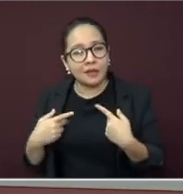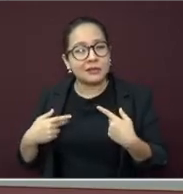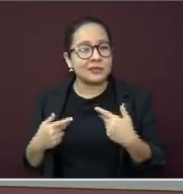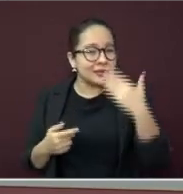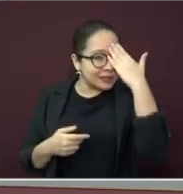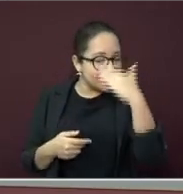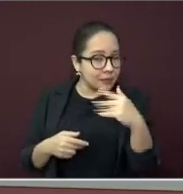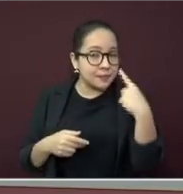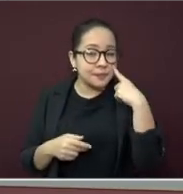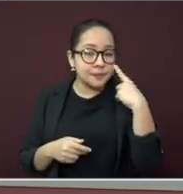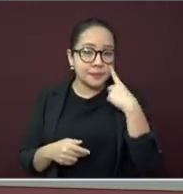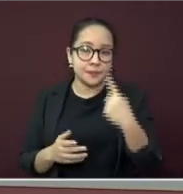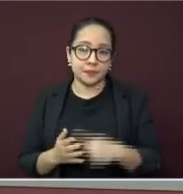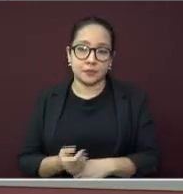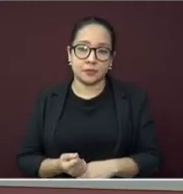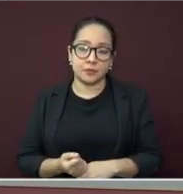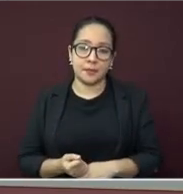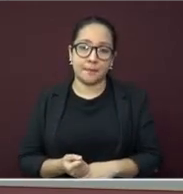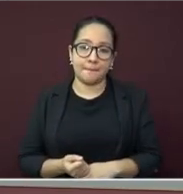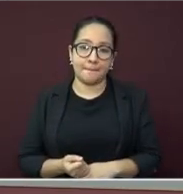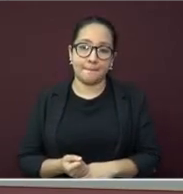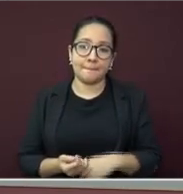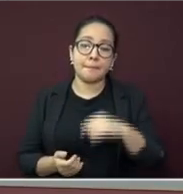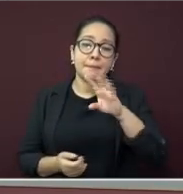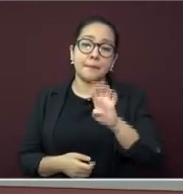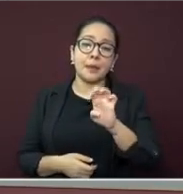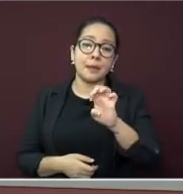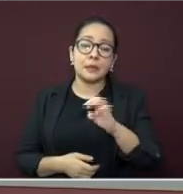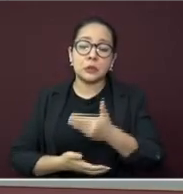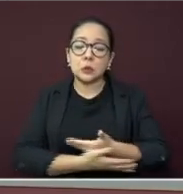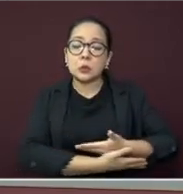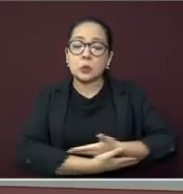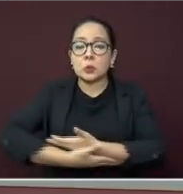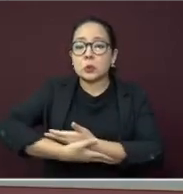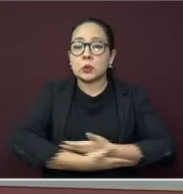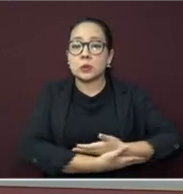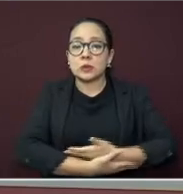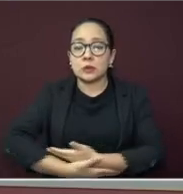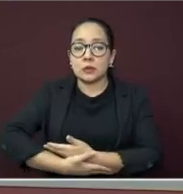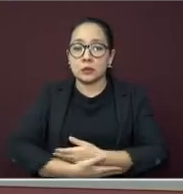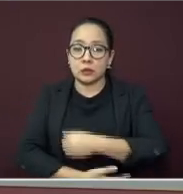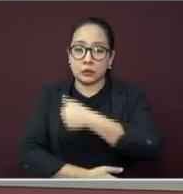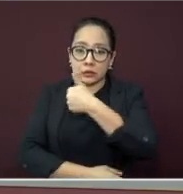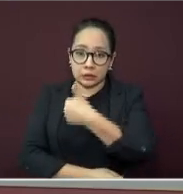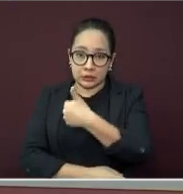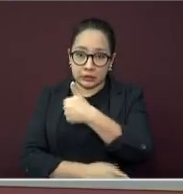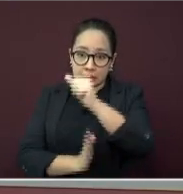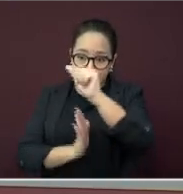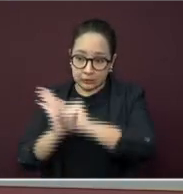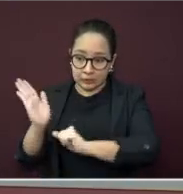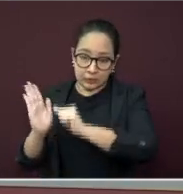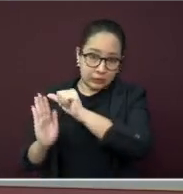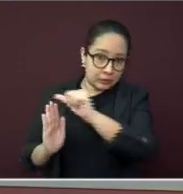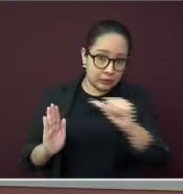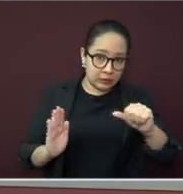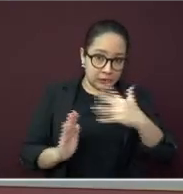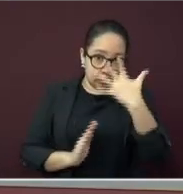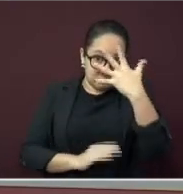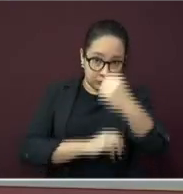fijense muy bien la vacuna es para los bebés de 6 y mas meses hasta los 5 años